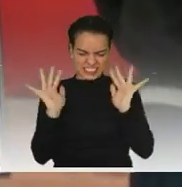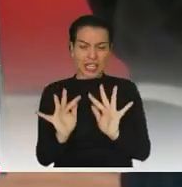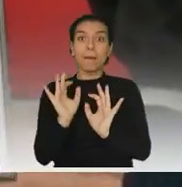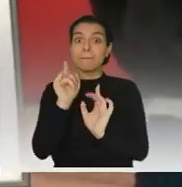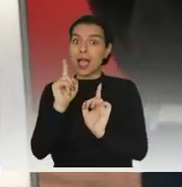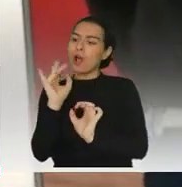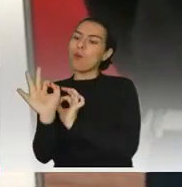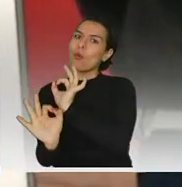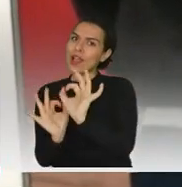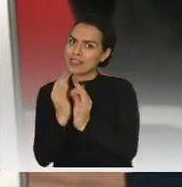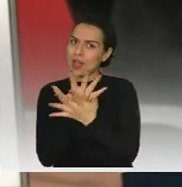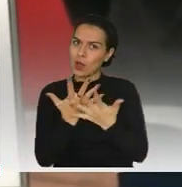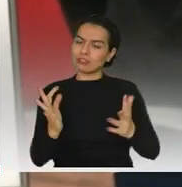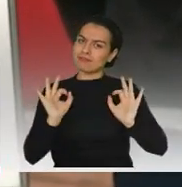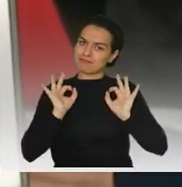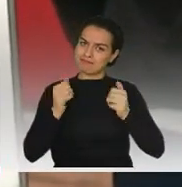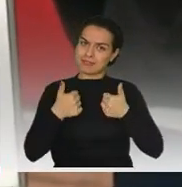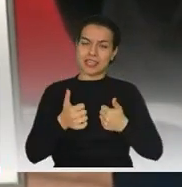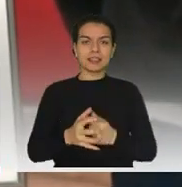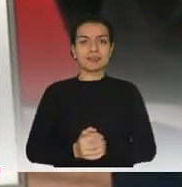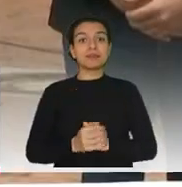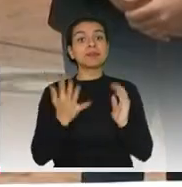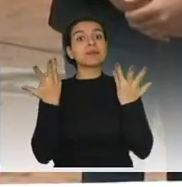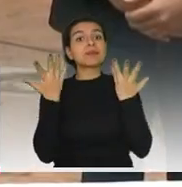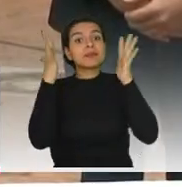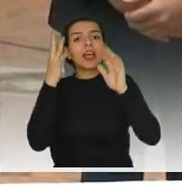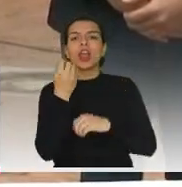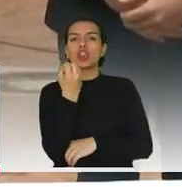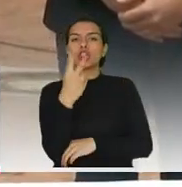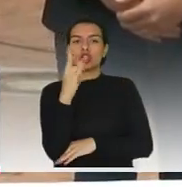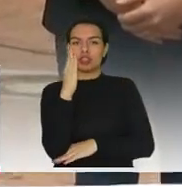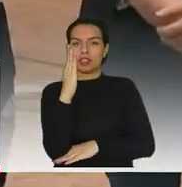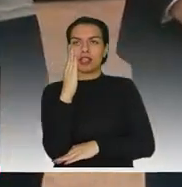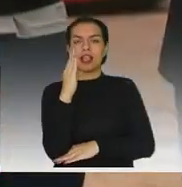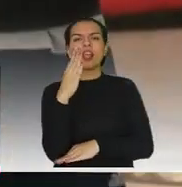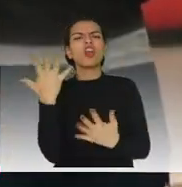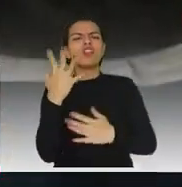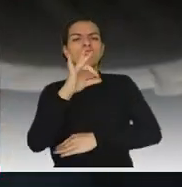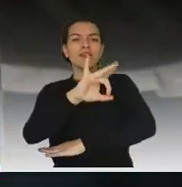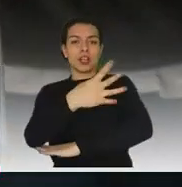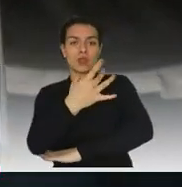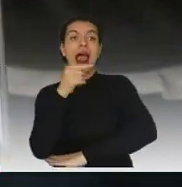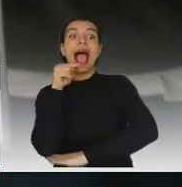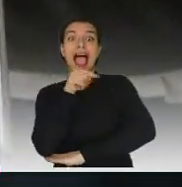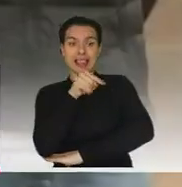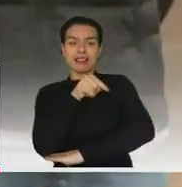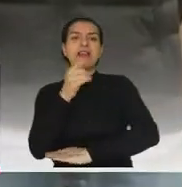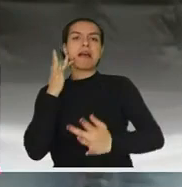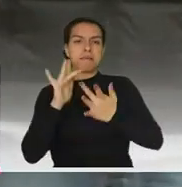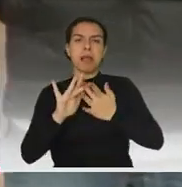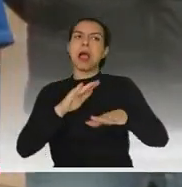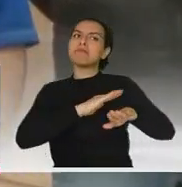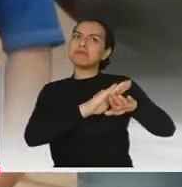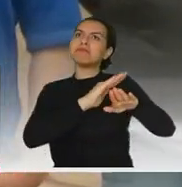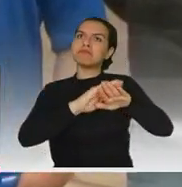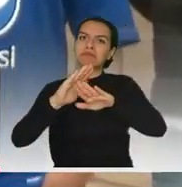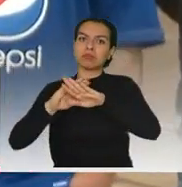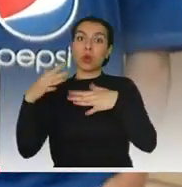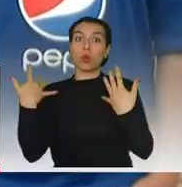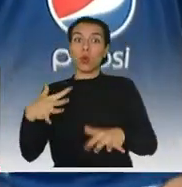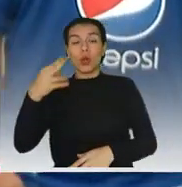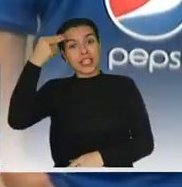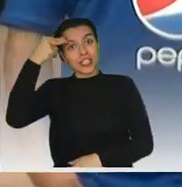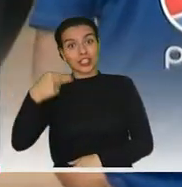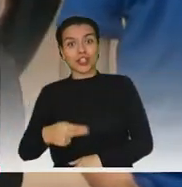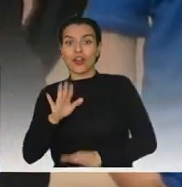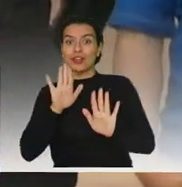La celebración iniciará al mediodía a través de dos canales virtuales donde se tendrán diferentes invitados que han marcado la historia del club, al igual